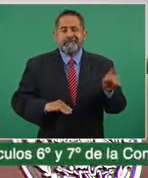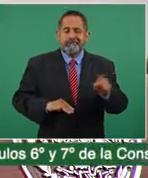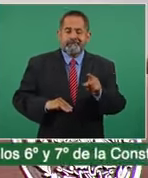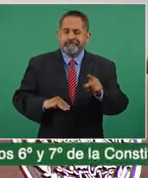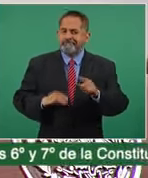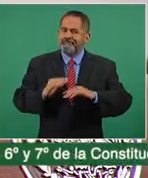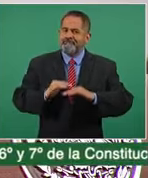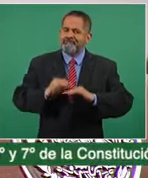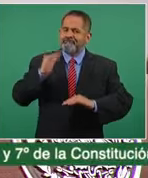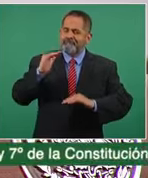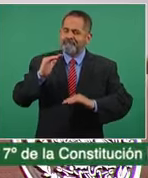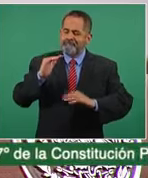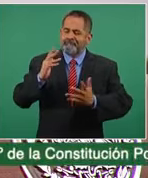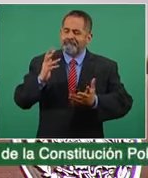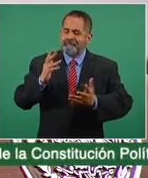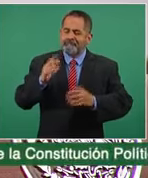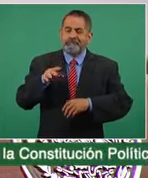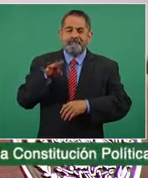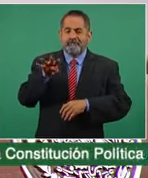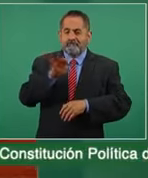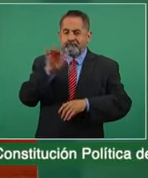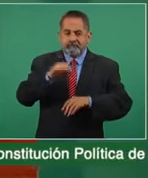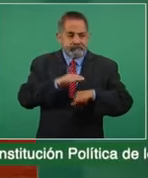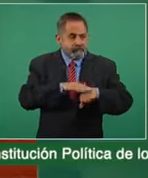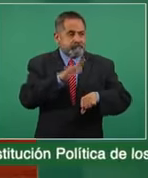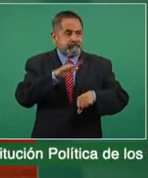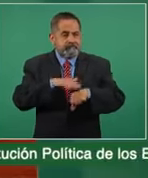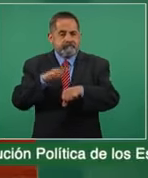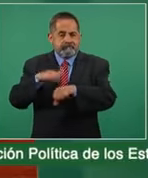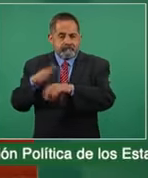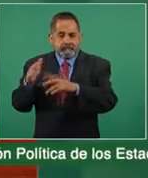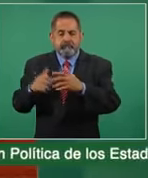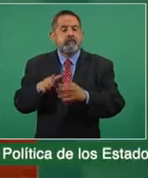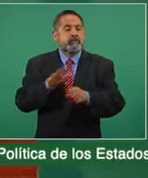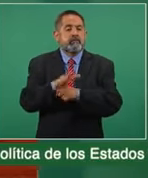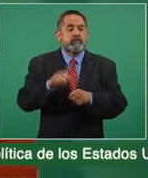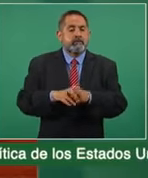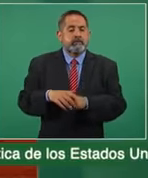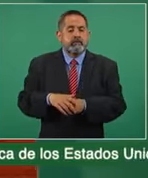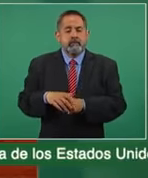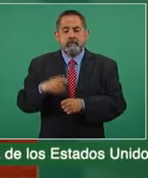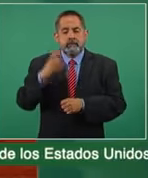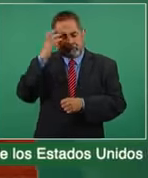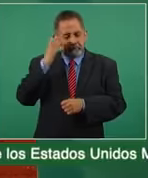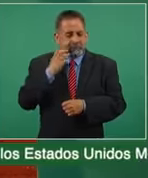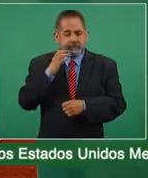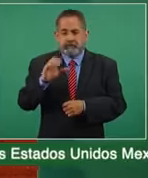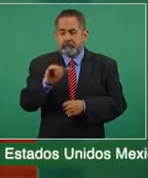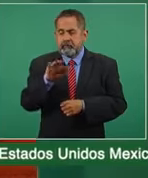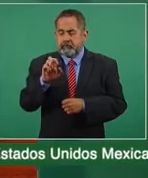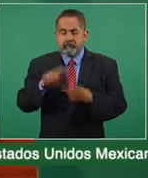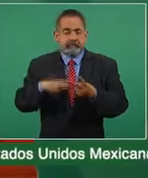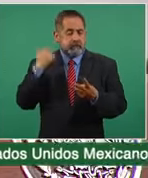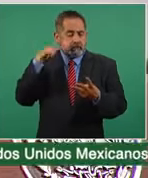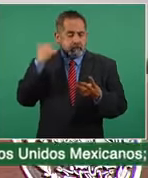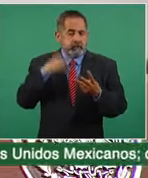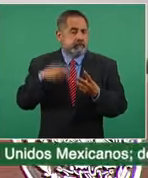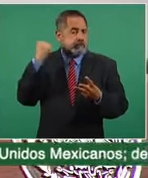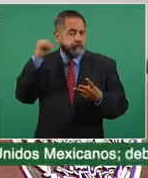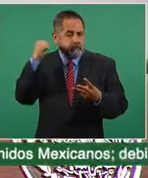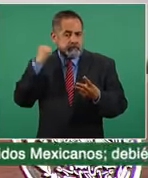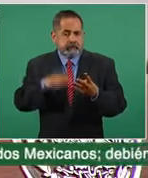de 19% en promedio. Estos municipios son León, Cajeme, Guadalajara,